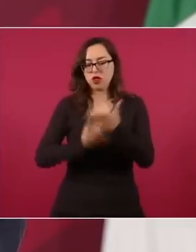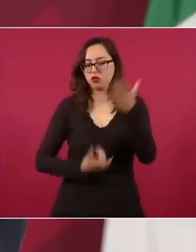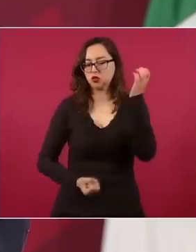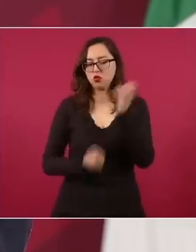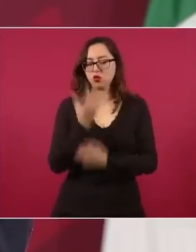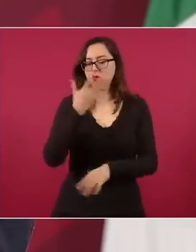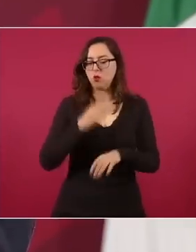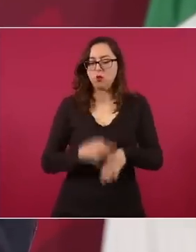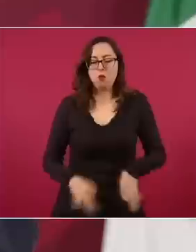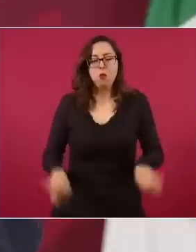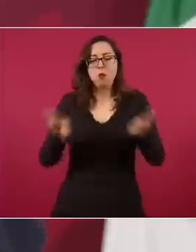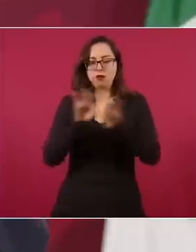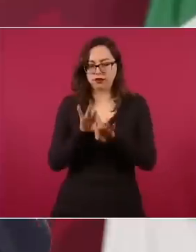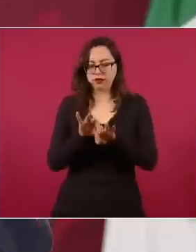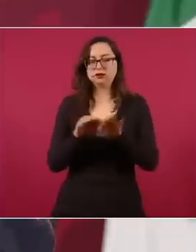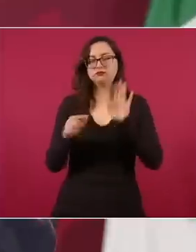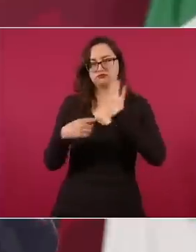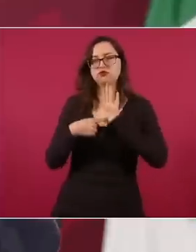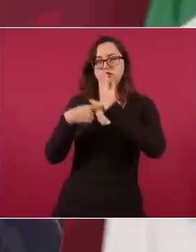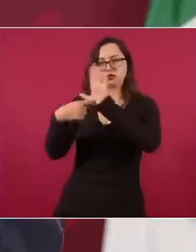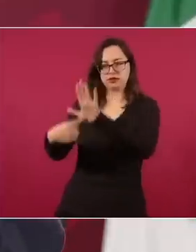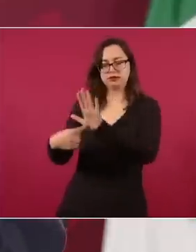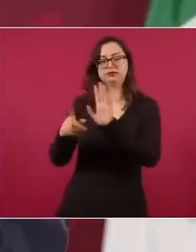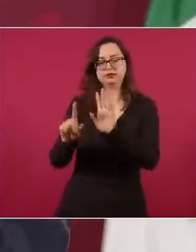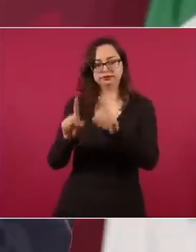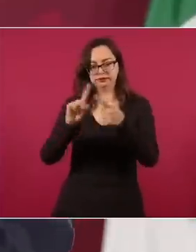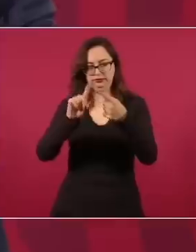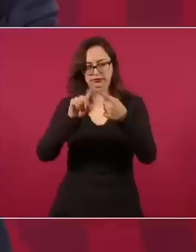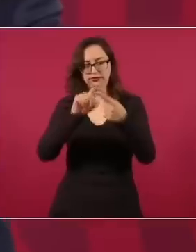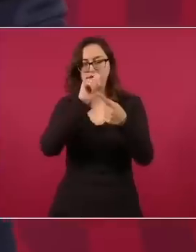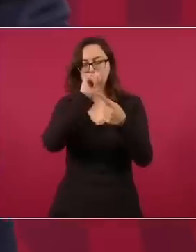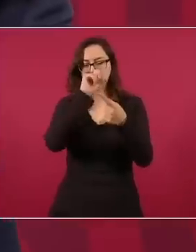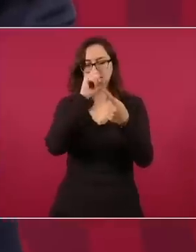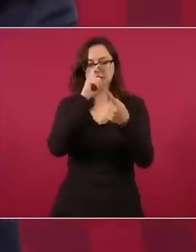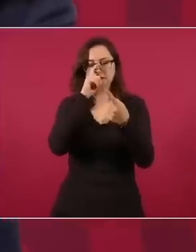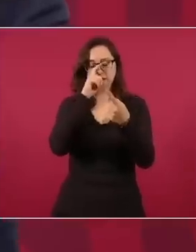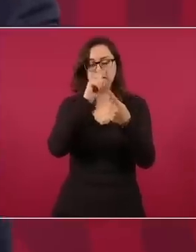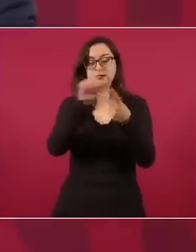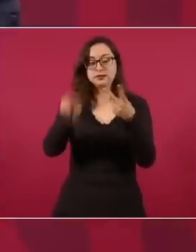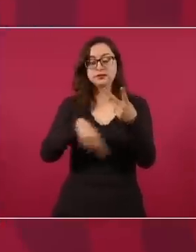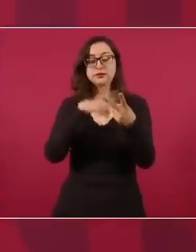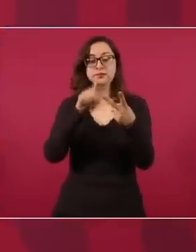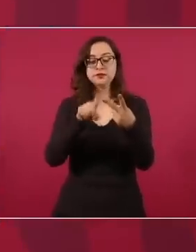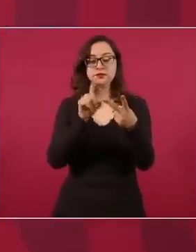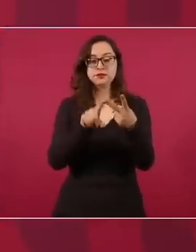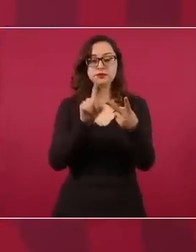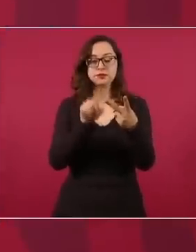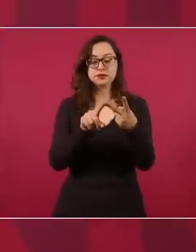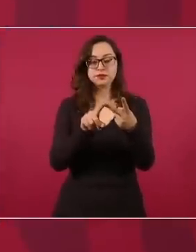Y lo segundo, que es también algo